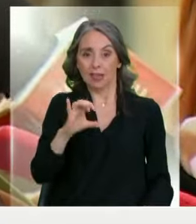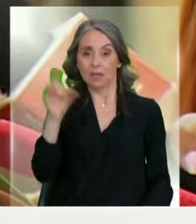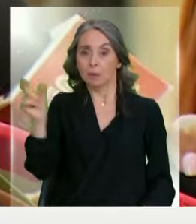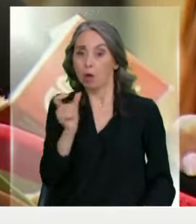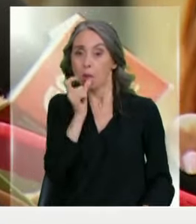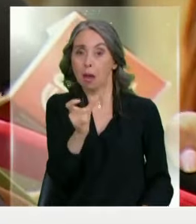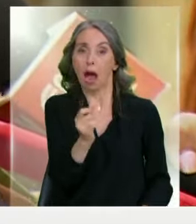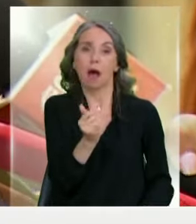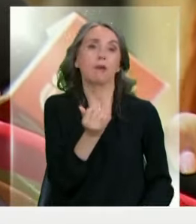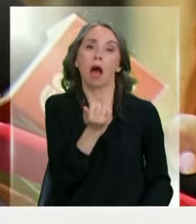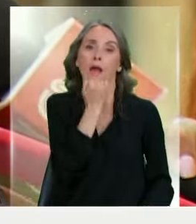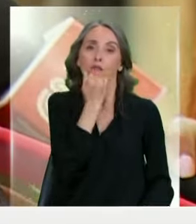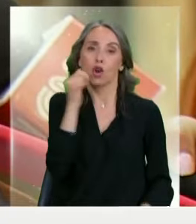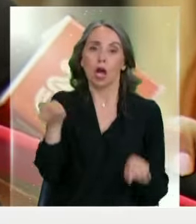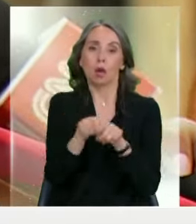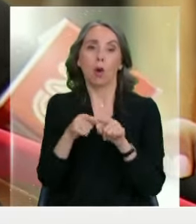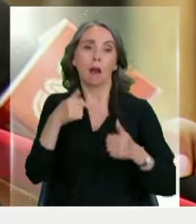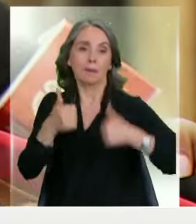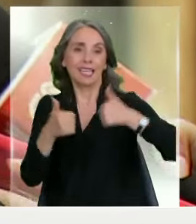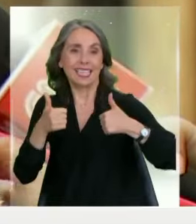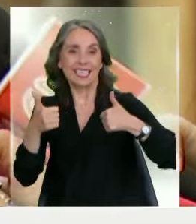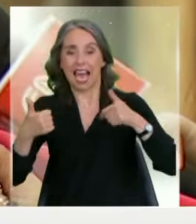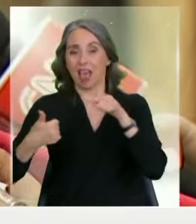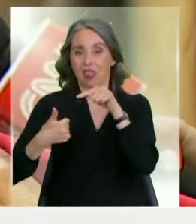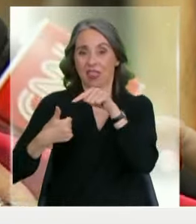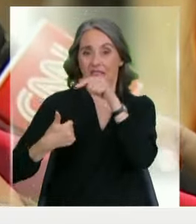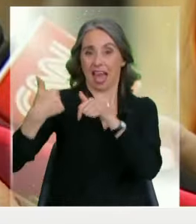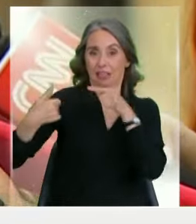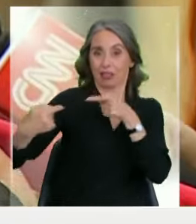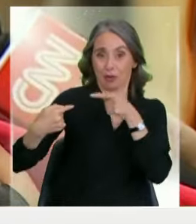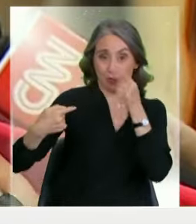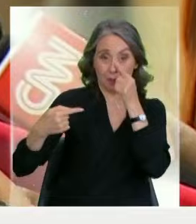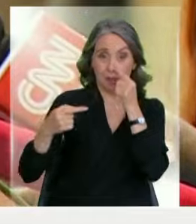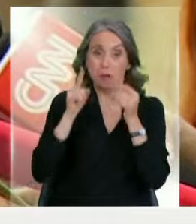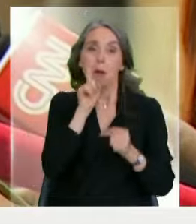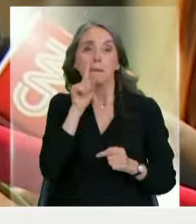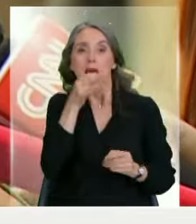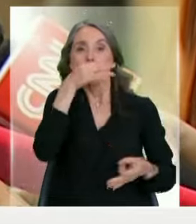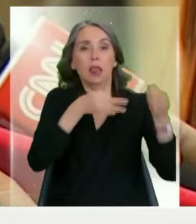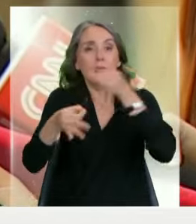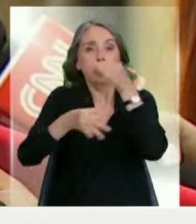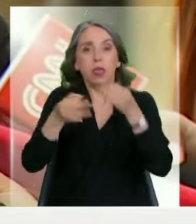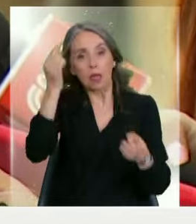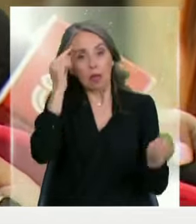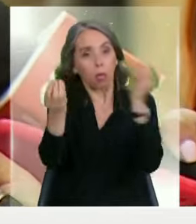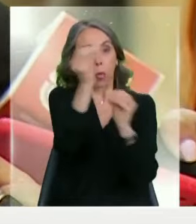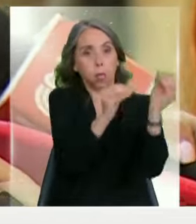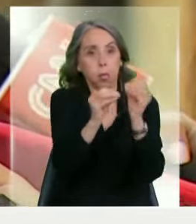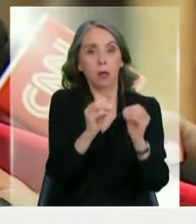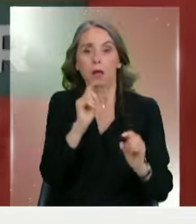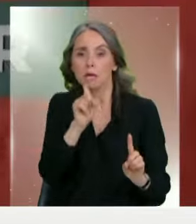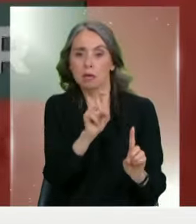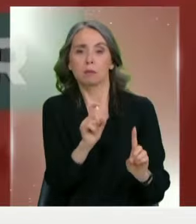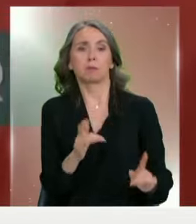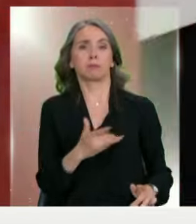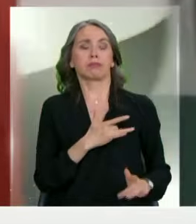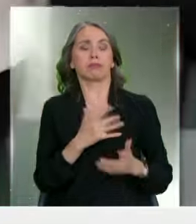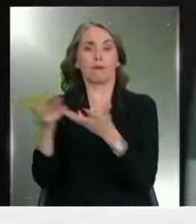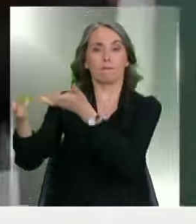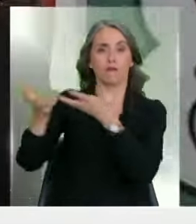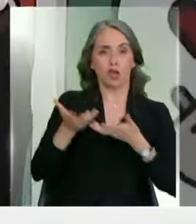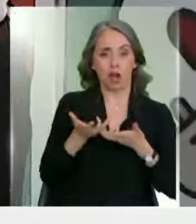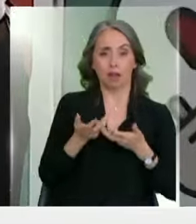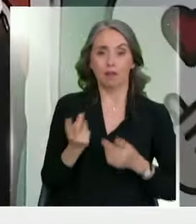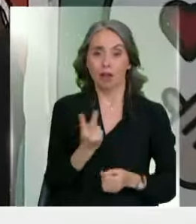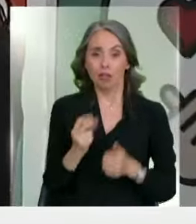equivoca. Al igual que mi contendor, cuando injuria, cuando descalifica y cuando violenta. Pero no son los